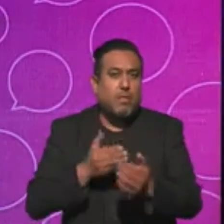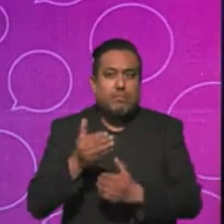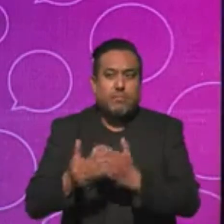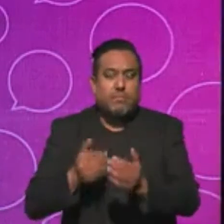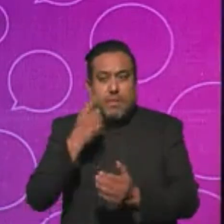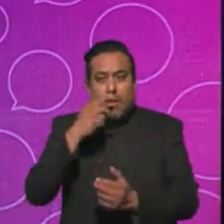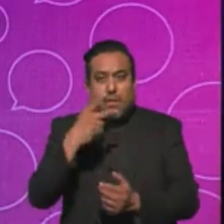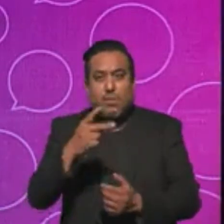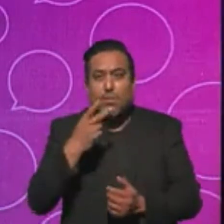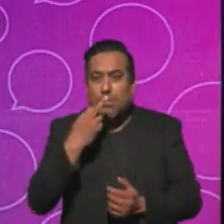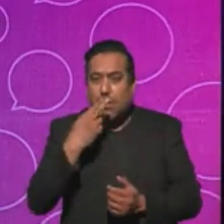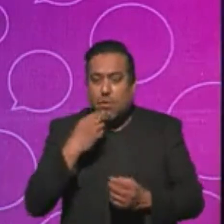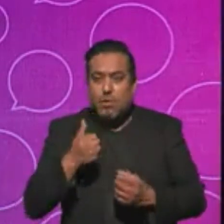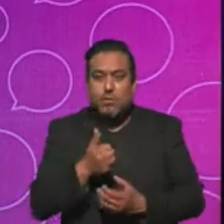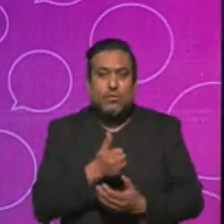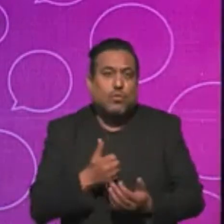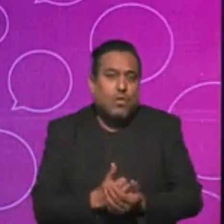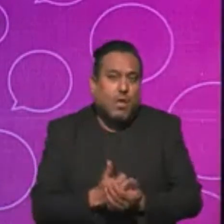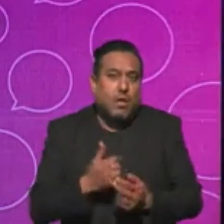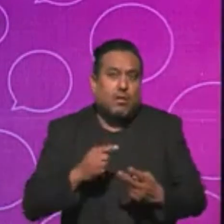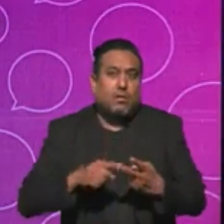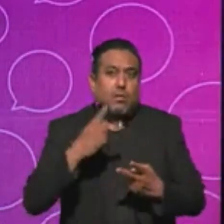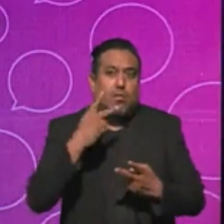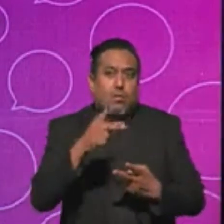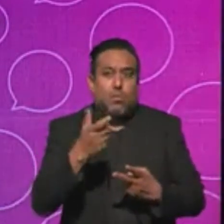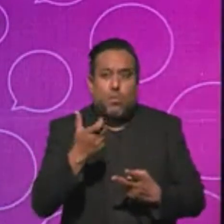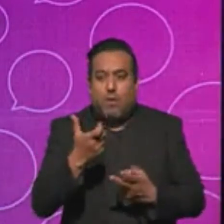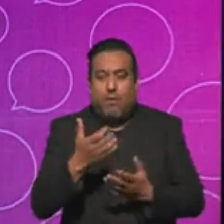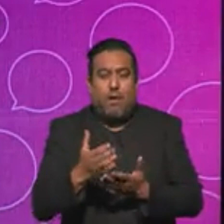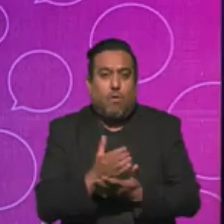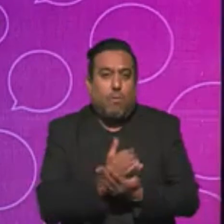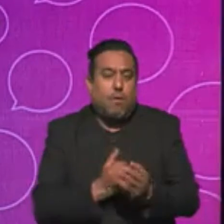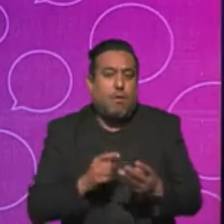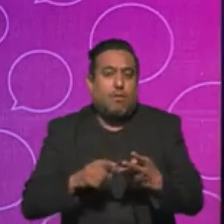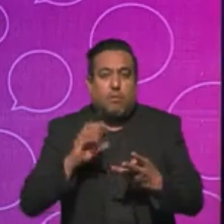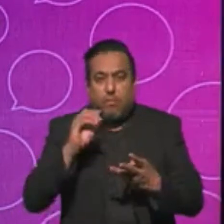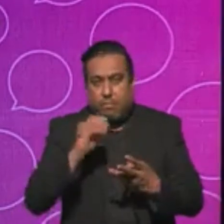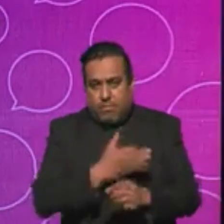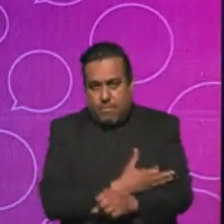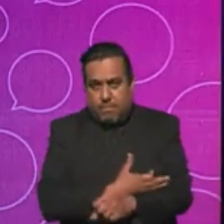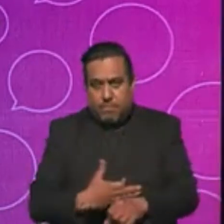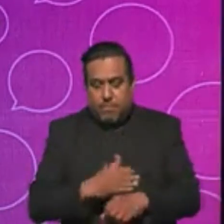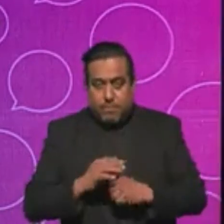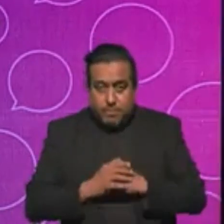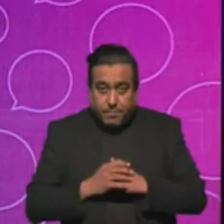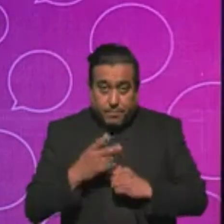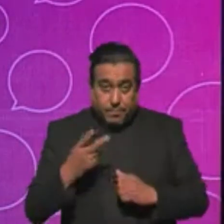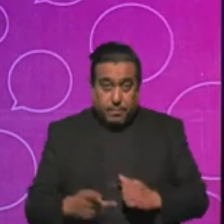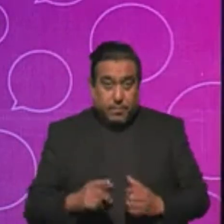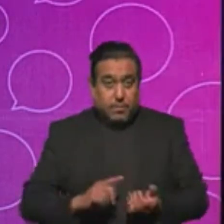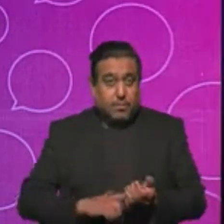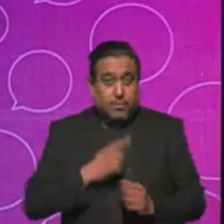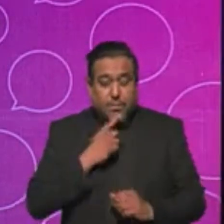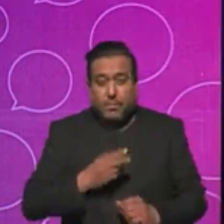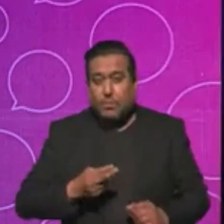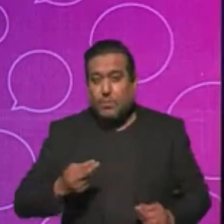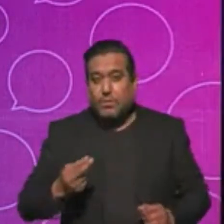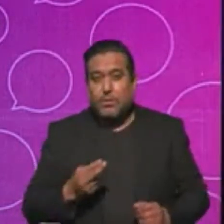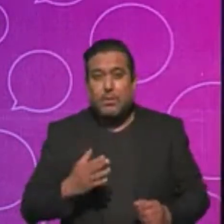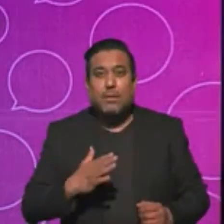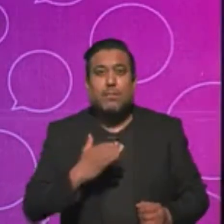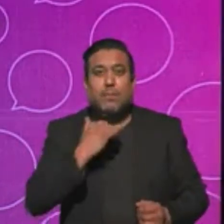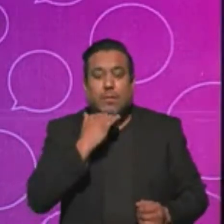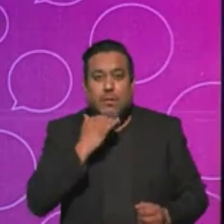mejoramiento de tu ciudad de tu economía o de tu familia hoy Celaya necesita madurez necesita